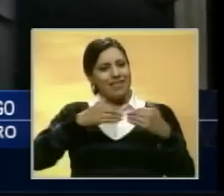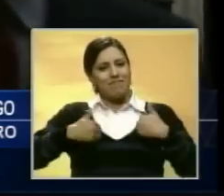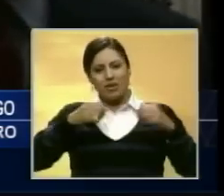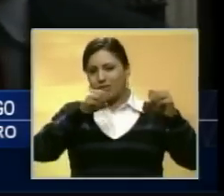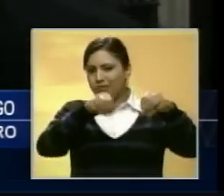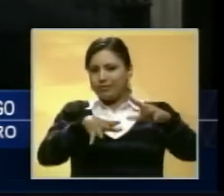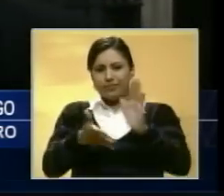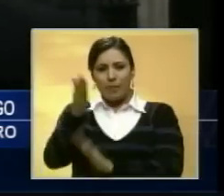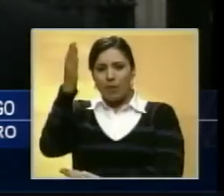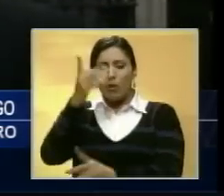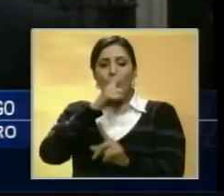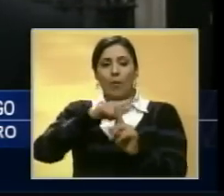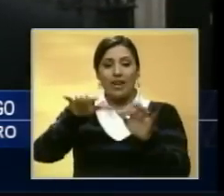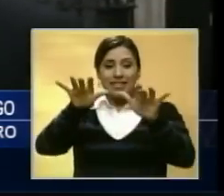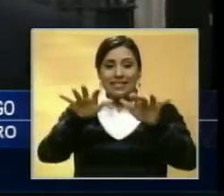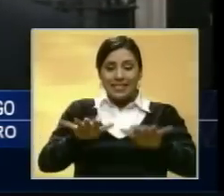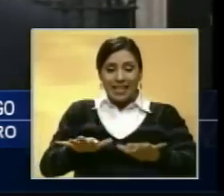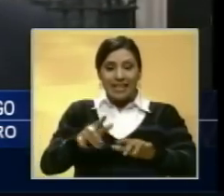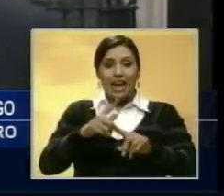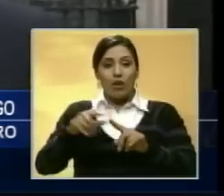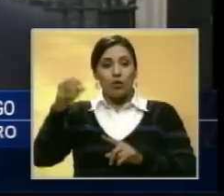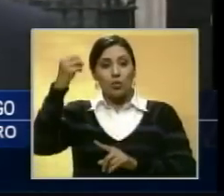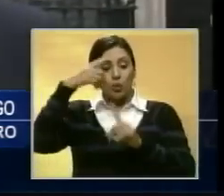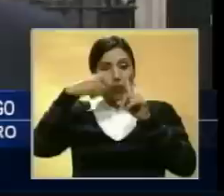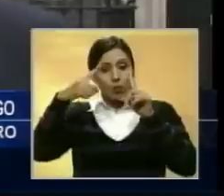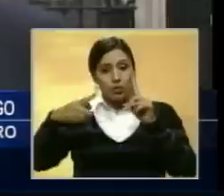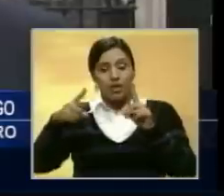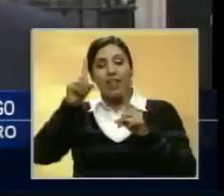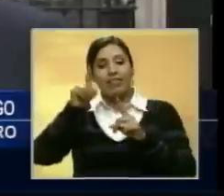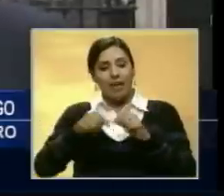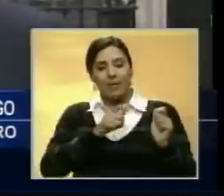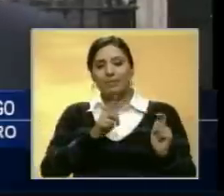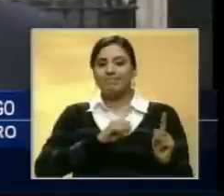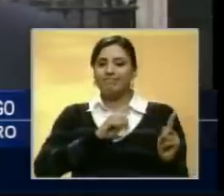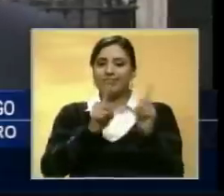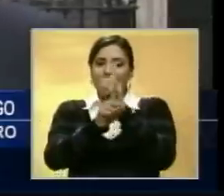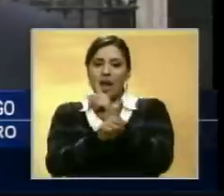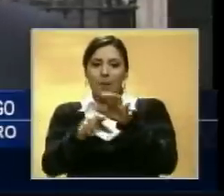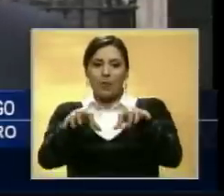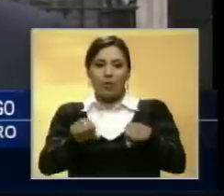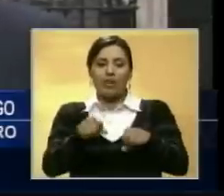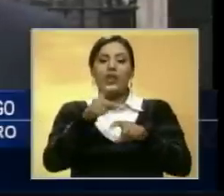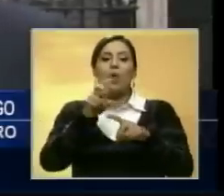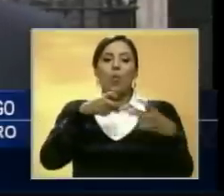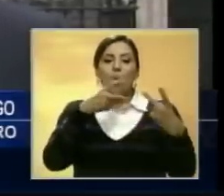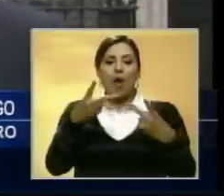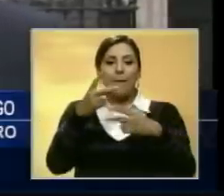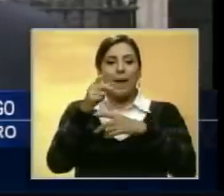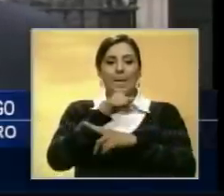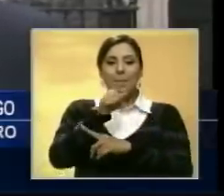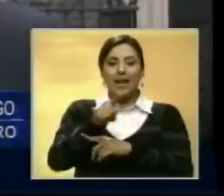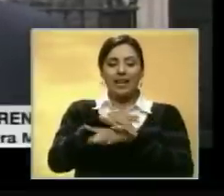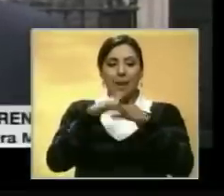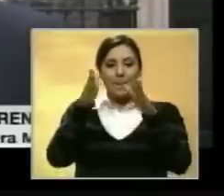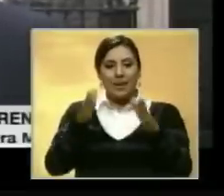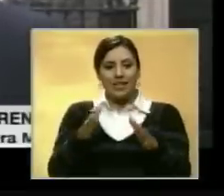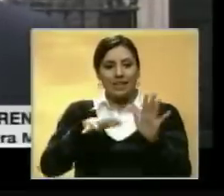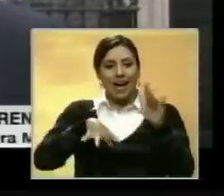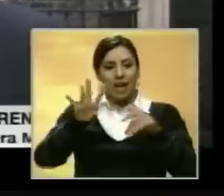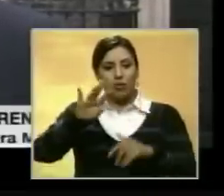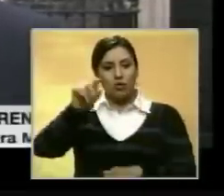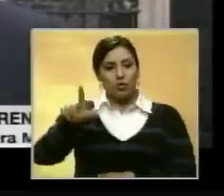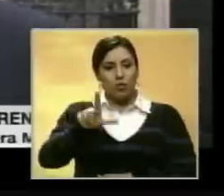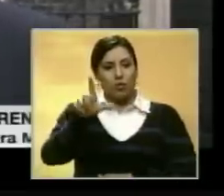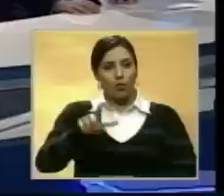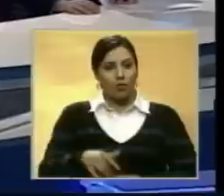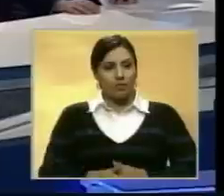previsto. La secretaria británica de Energía, Theresa May, será la sucesora al puesto y se convertirá en la nueva mandataria a partir del 14 de